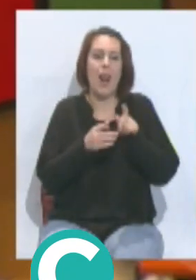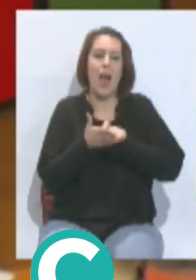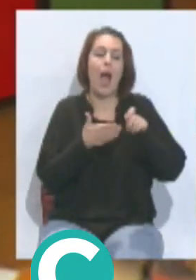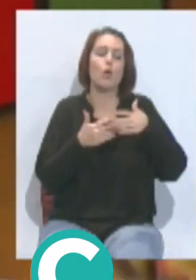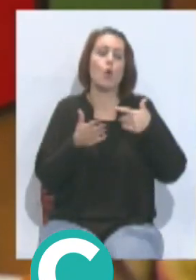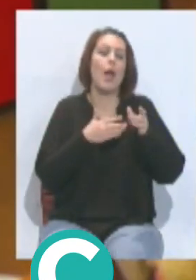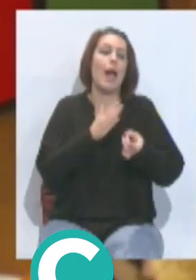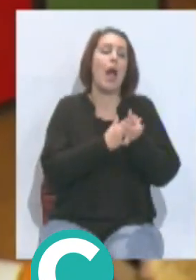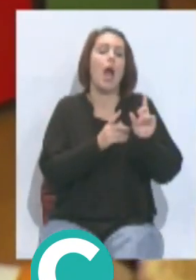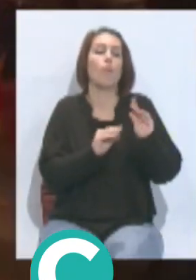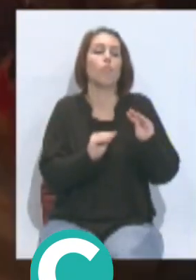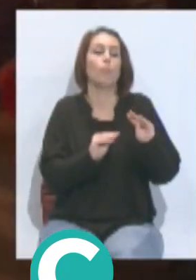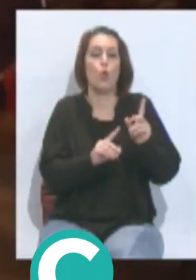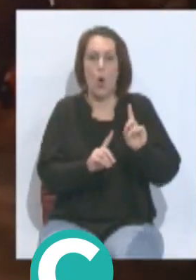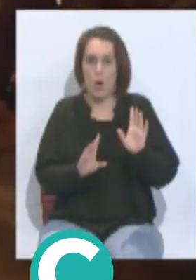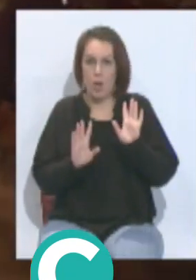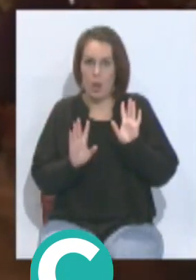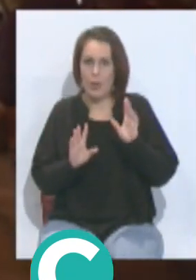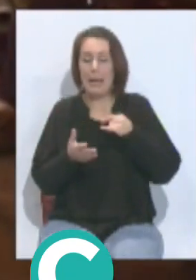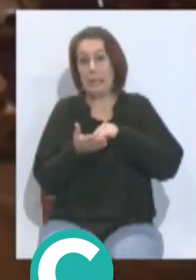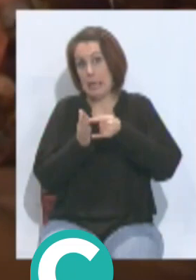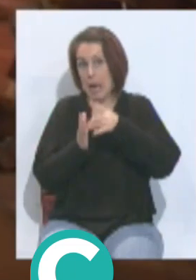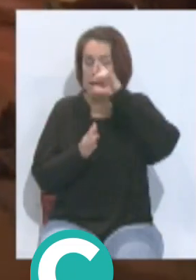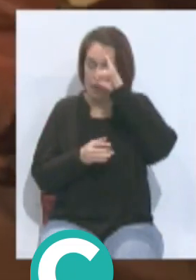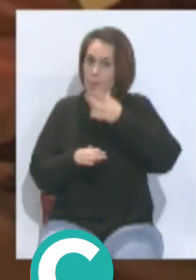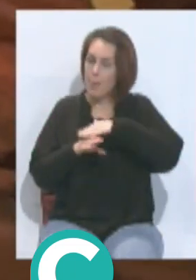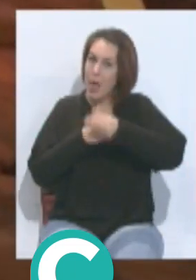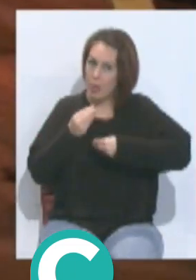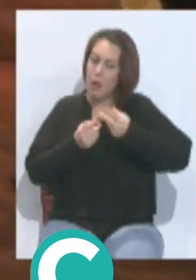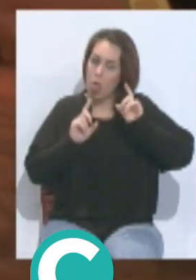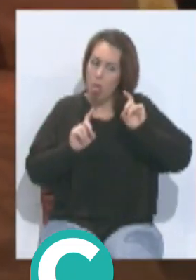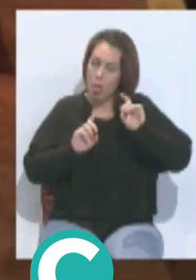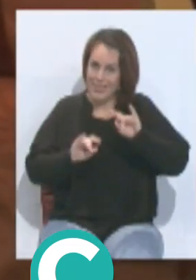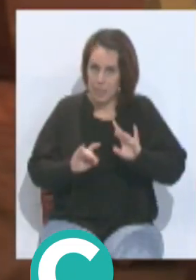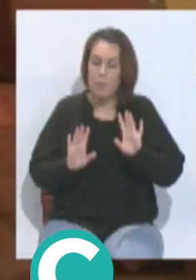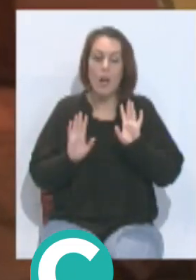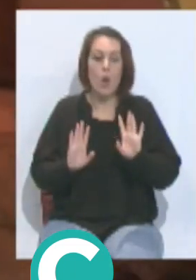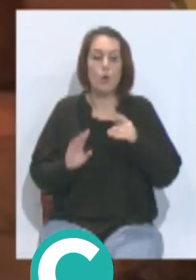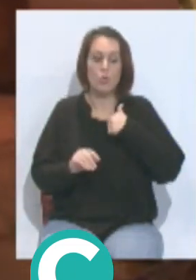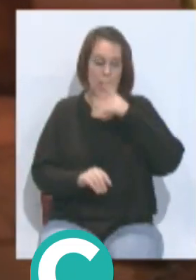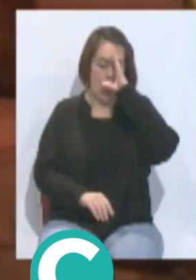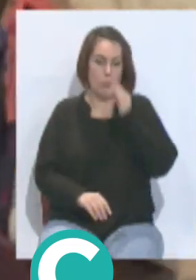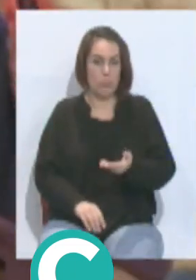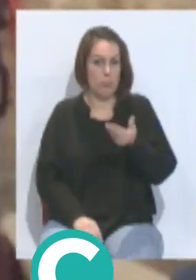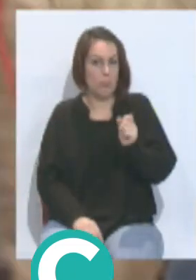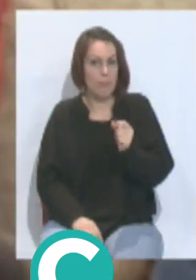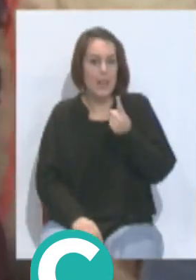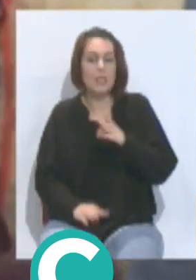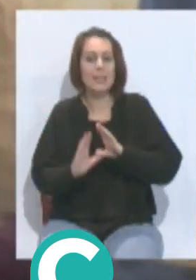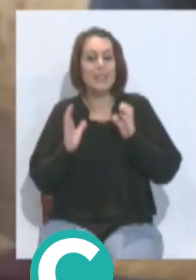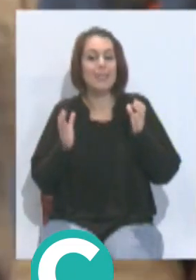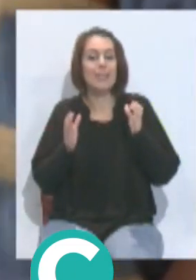¿eh? Uh-huh. Aunque vamos a aprender las técnicas creativas para hacerlo, por supuesto, uh-huh, pero yo creo que lo más importante es que va a